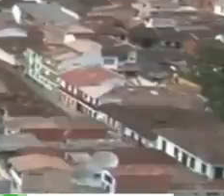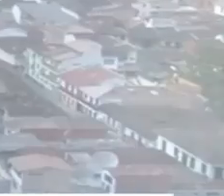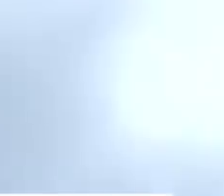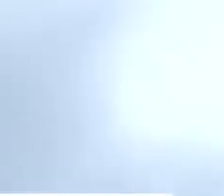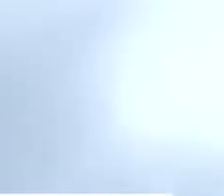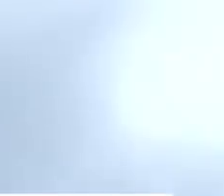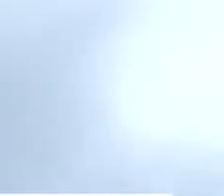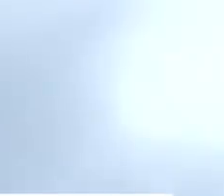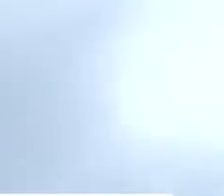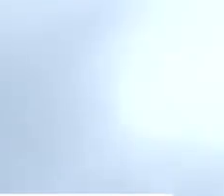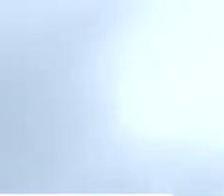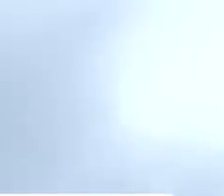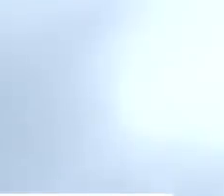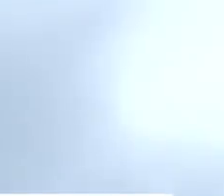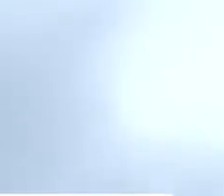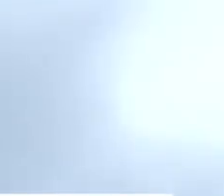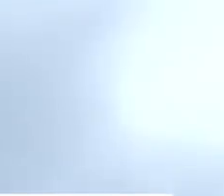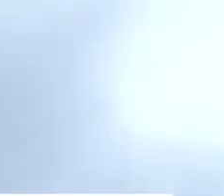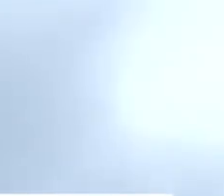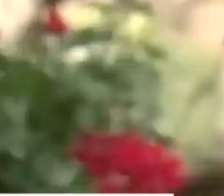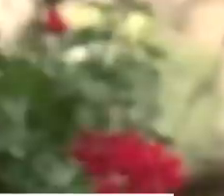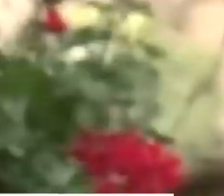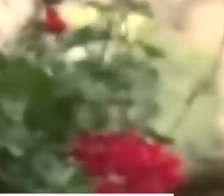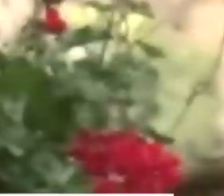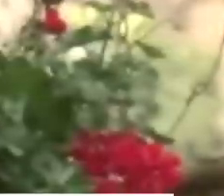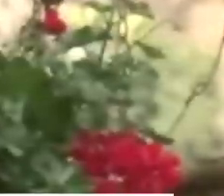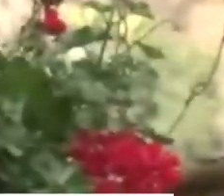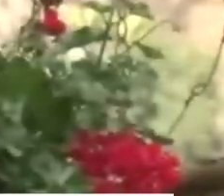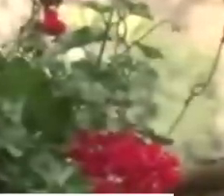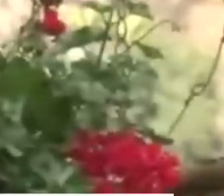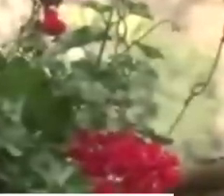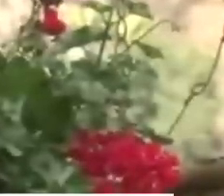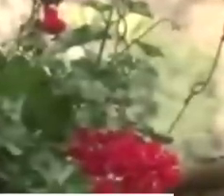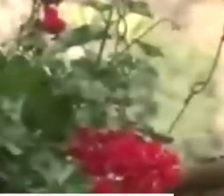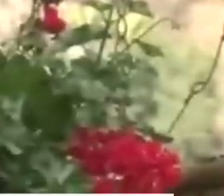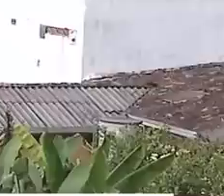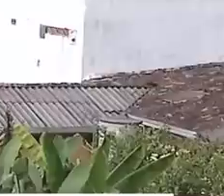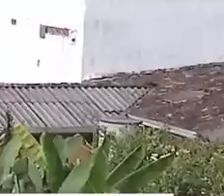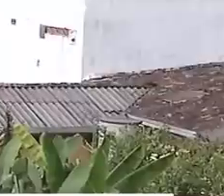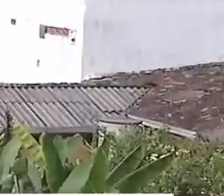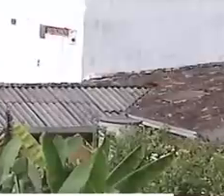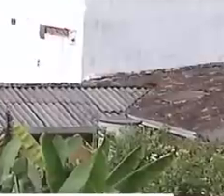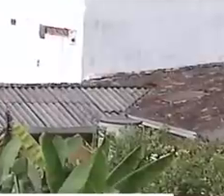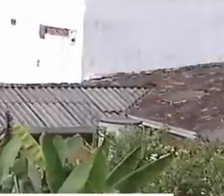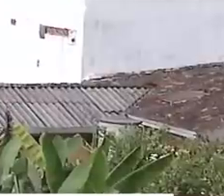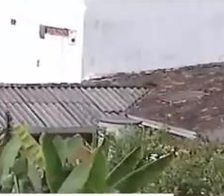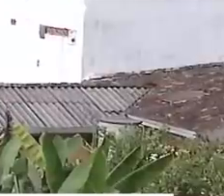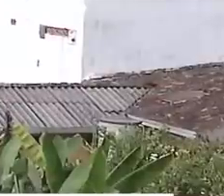pueblo patrimonio de Colombia y casa por quinta vez del Hey Festival. Yo creo que han sido 2 días